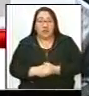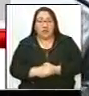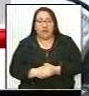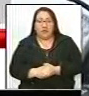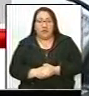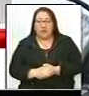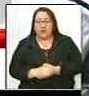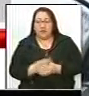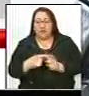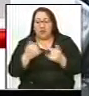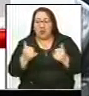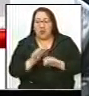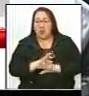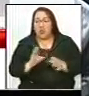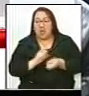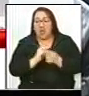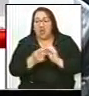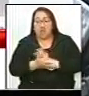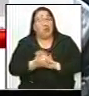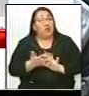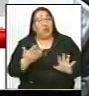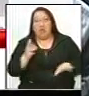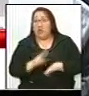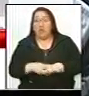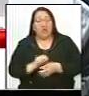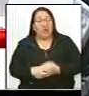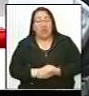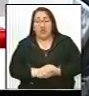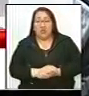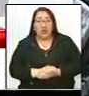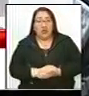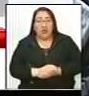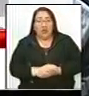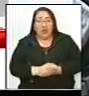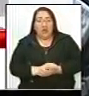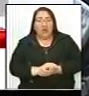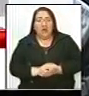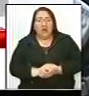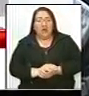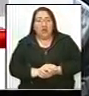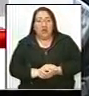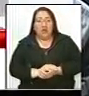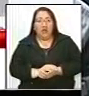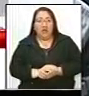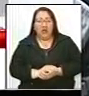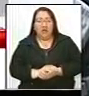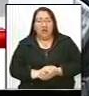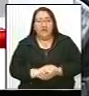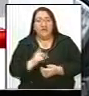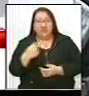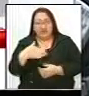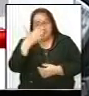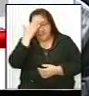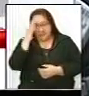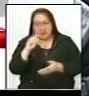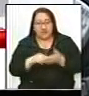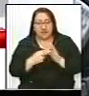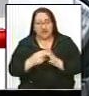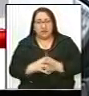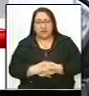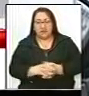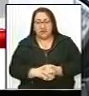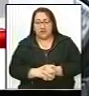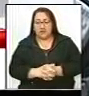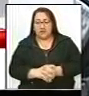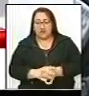cual, digamos, hoy no hay ningún cambio de reglas en el juego, de regla de juego. Entonces, al saber,